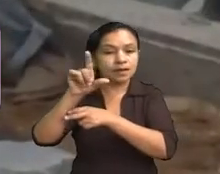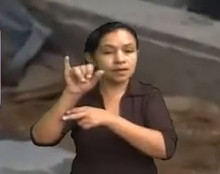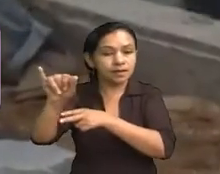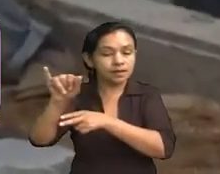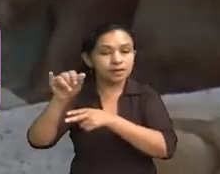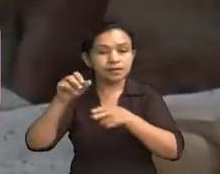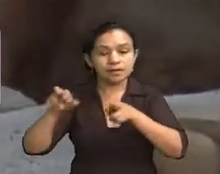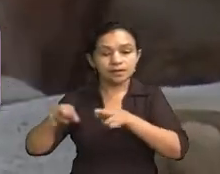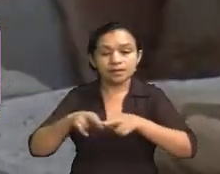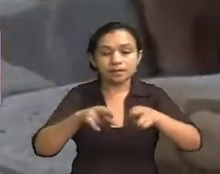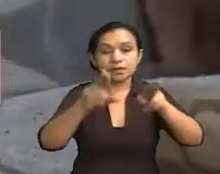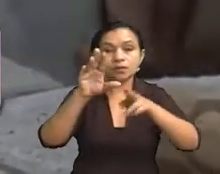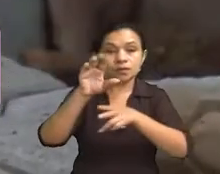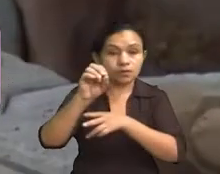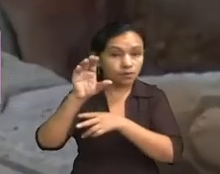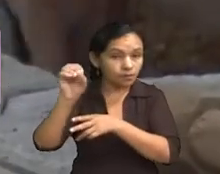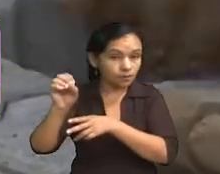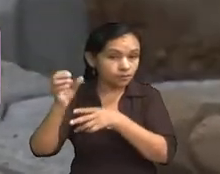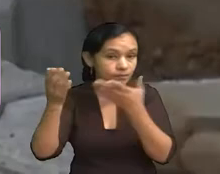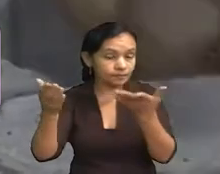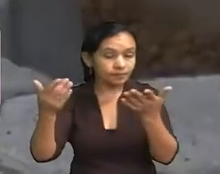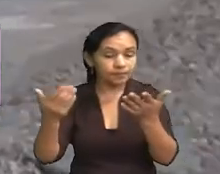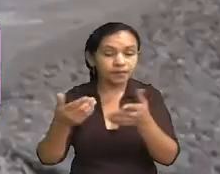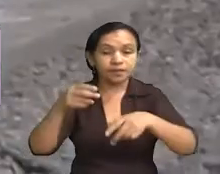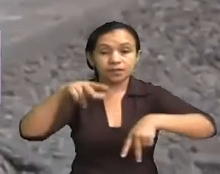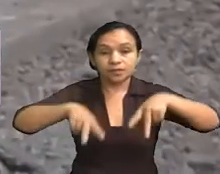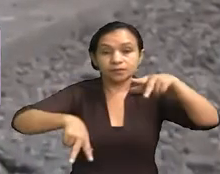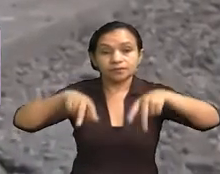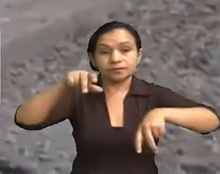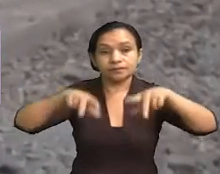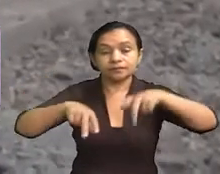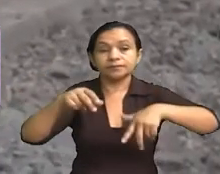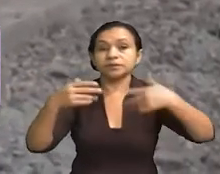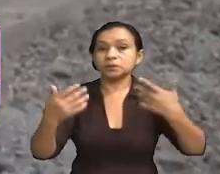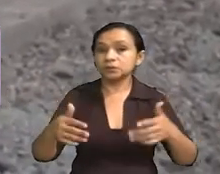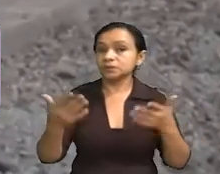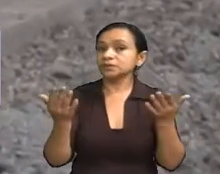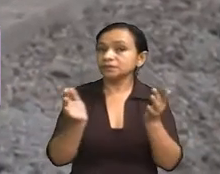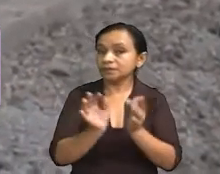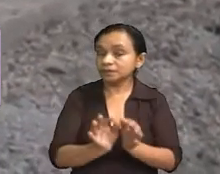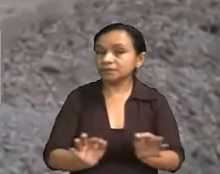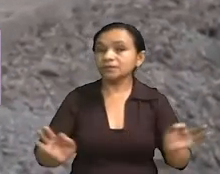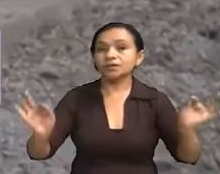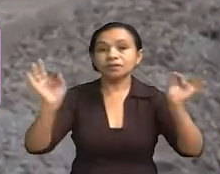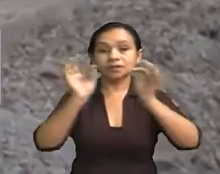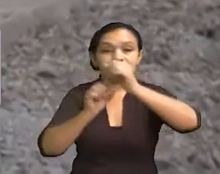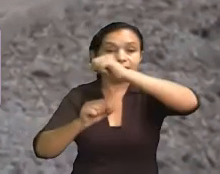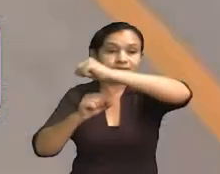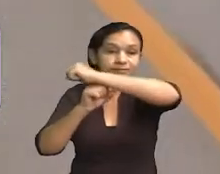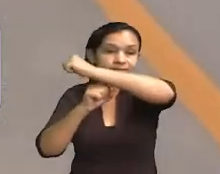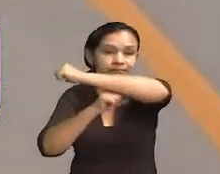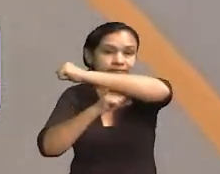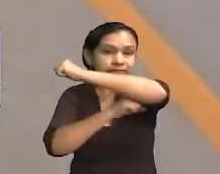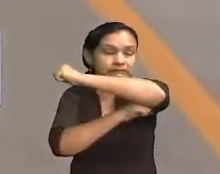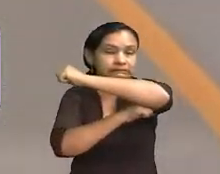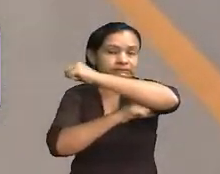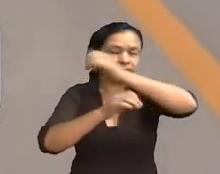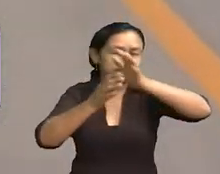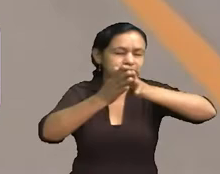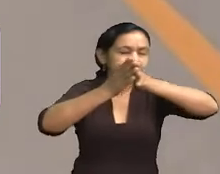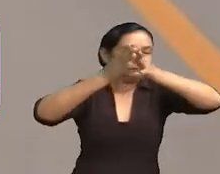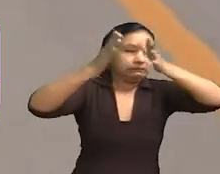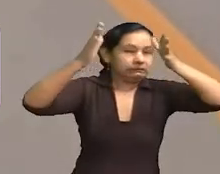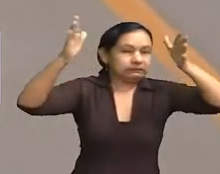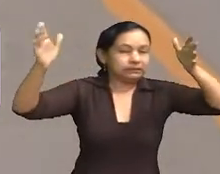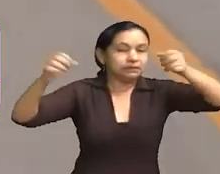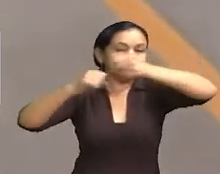el río Coco de Nueva Segovia. Además, ¿ya? Un puente bastante, bastante grande proyectado, sí, para construir en esa zona. Si